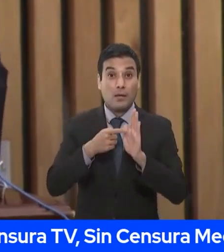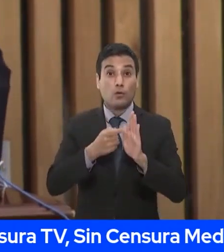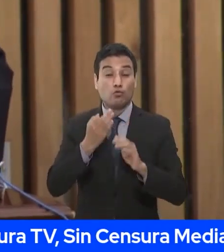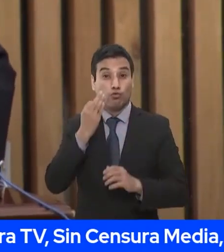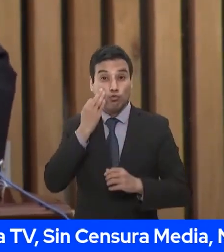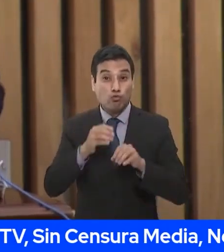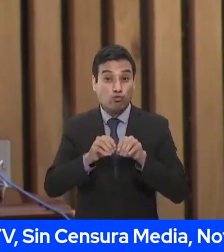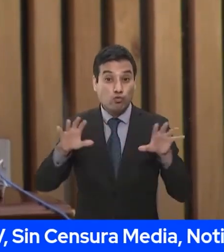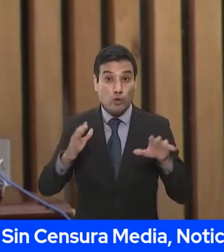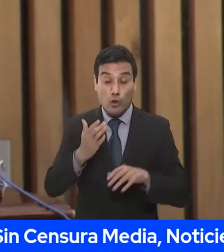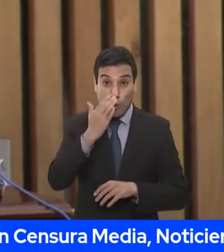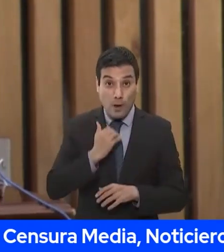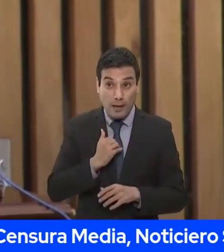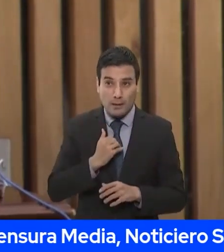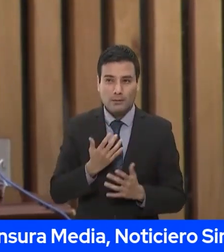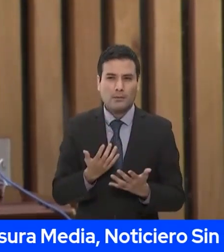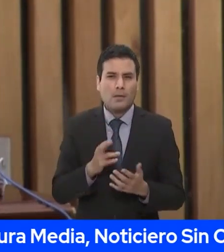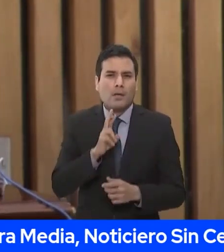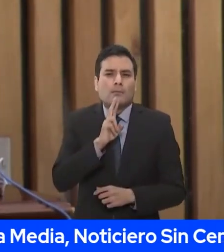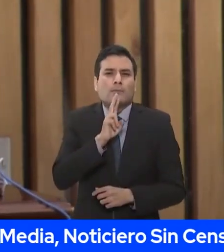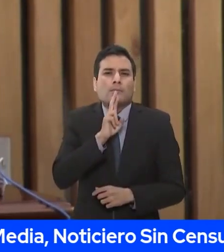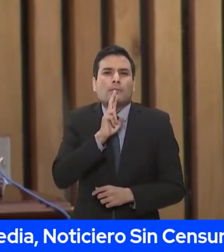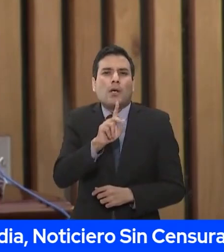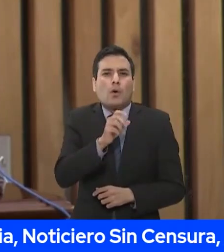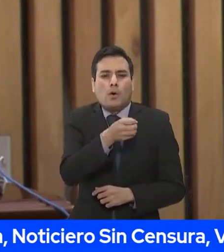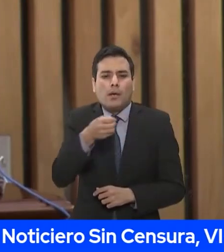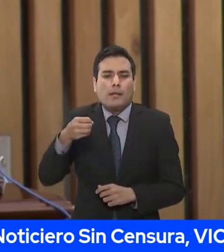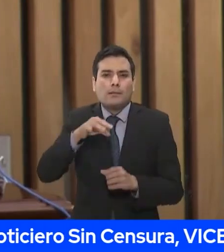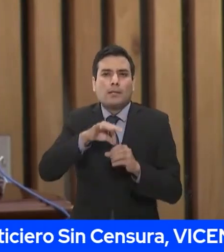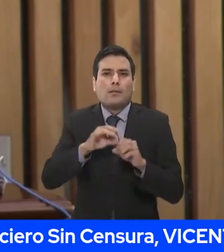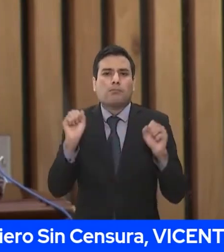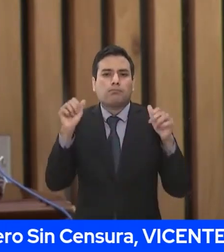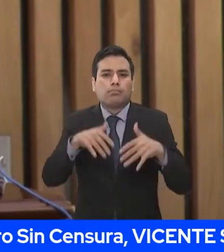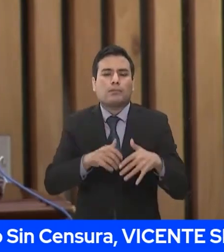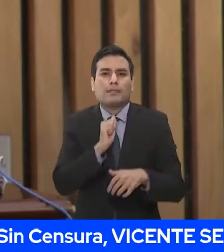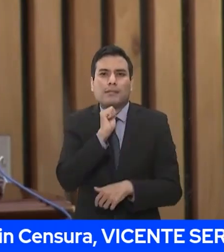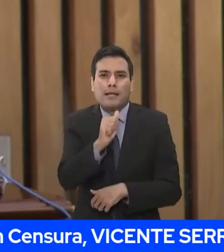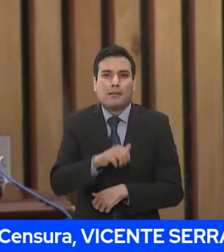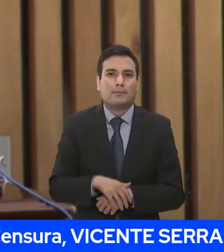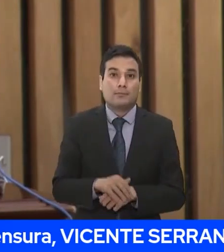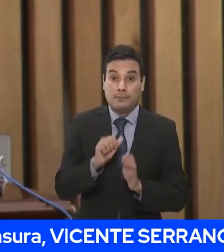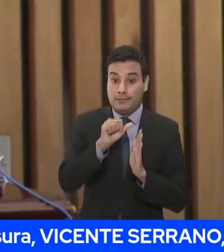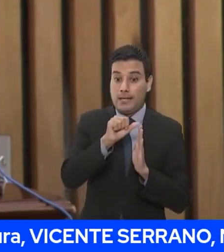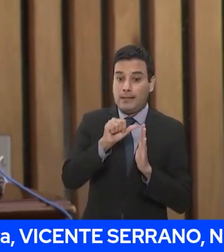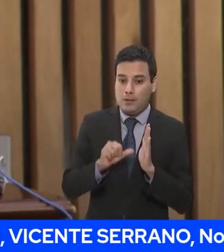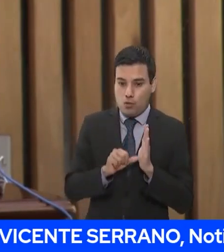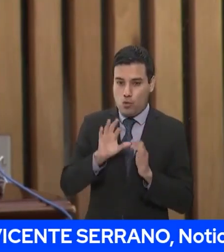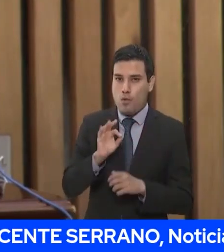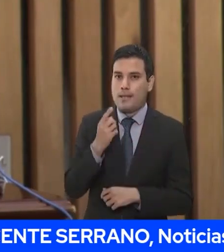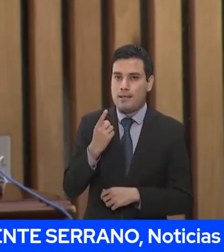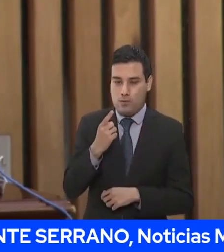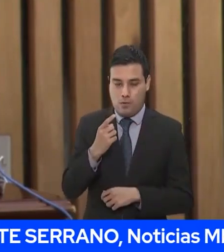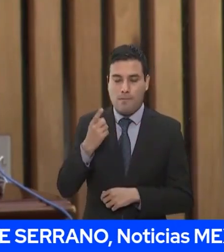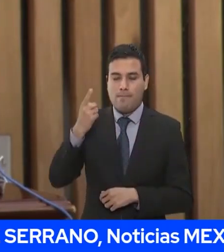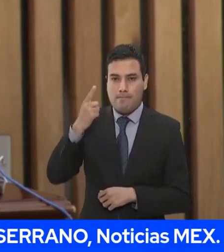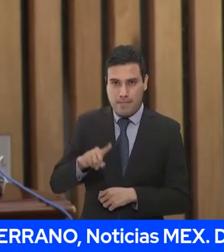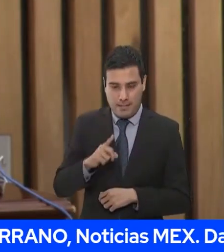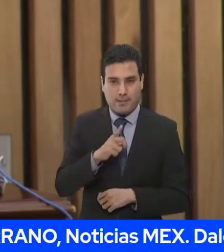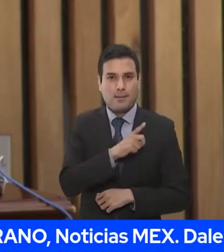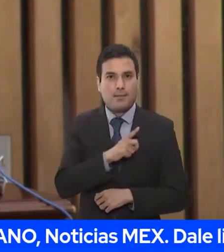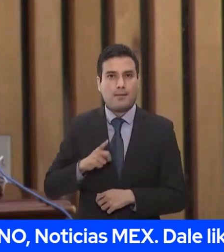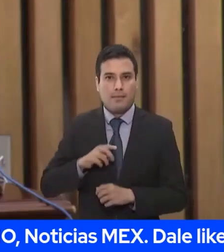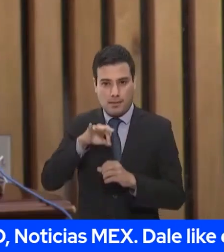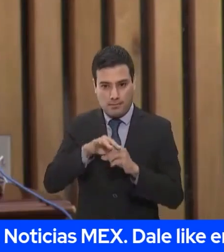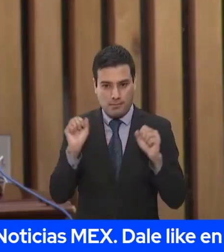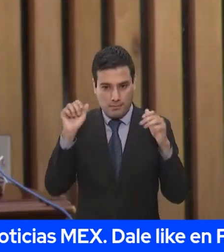publicidad que rigen la función electoral, según lo dispone nuestro artículo 41 constitucional, y que han sido